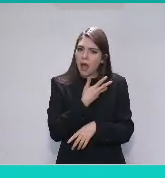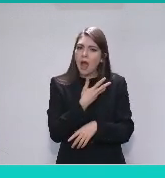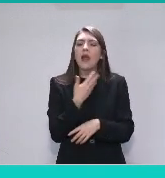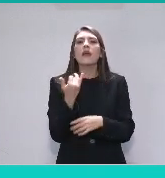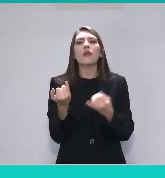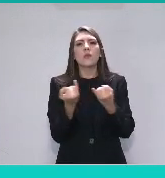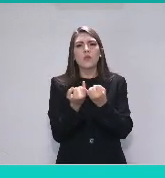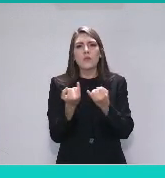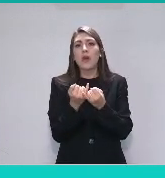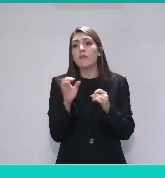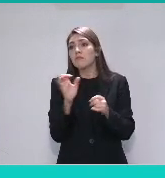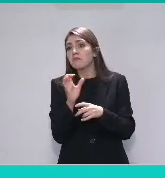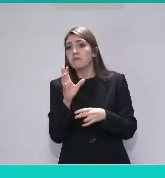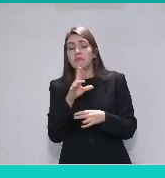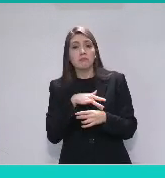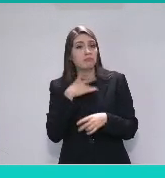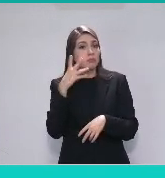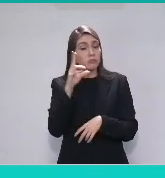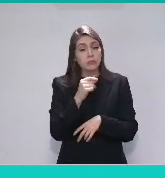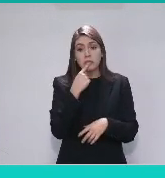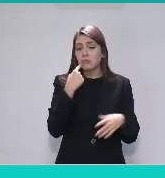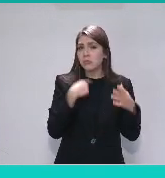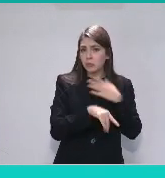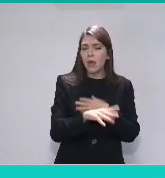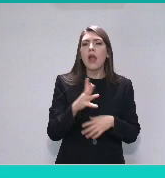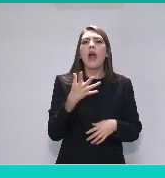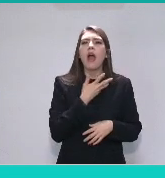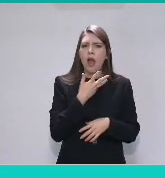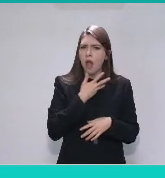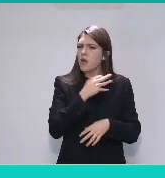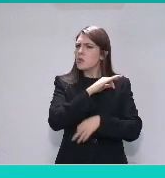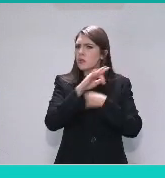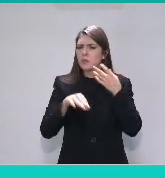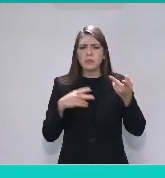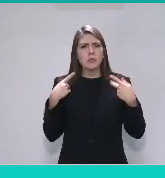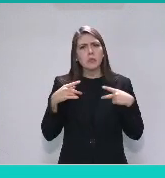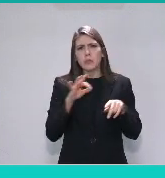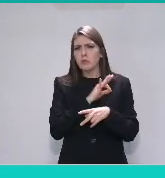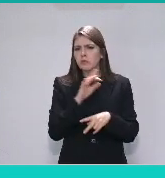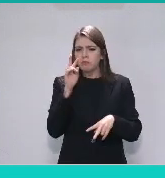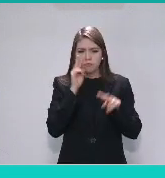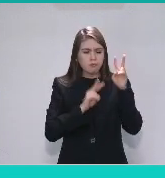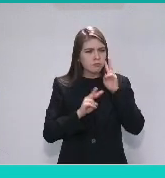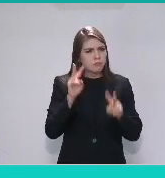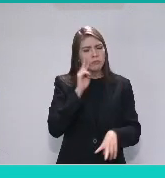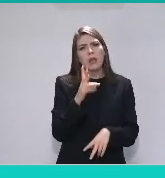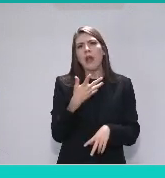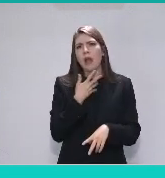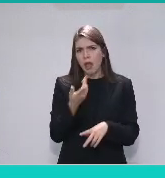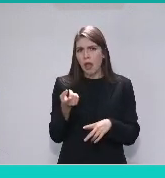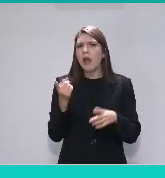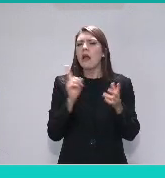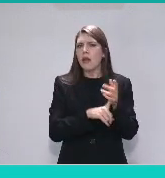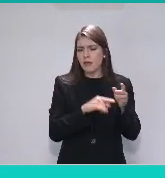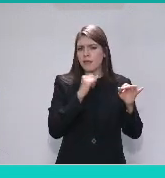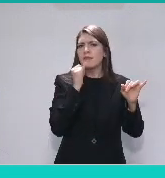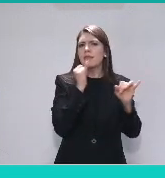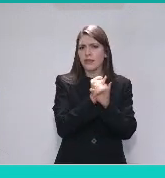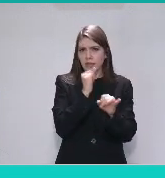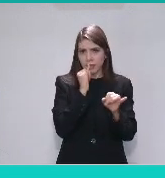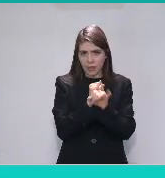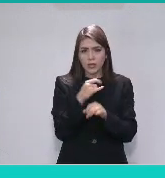promovidos se encuentran a disposición del público en general en la propia plataforma electrónica la cual